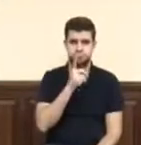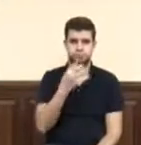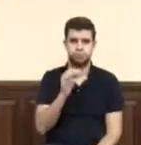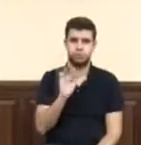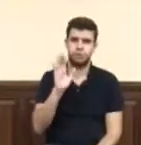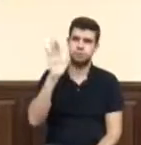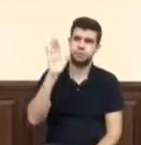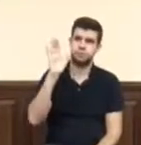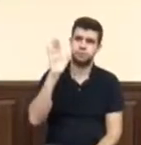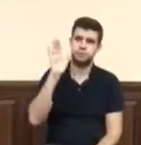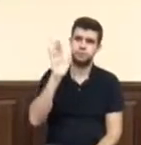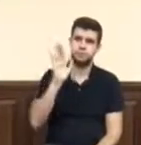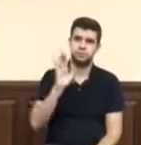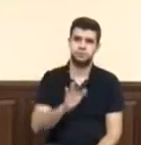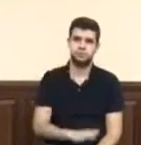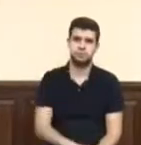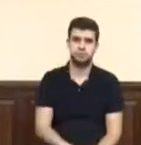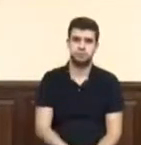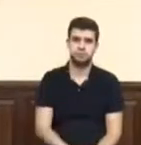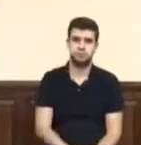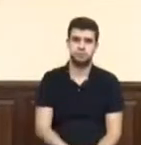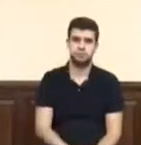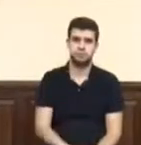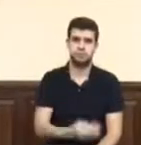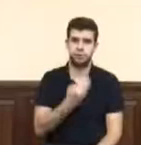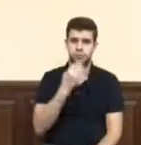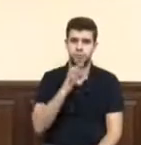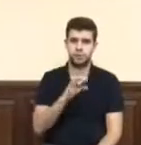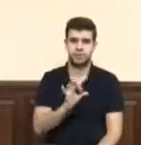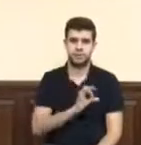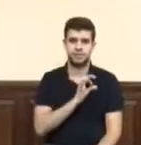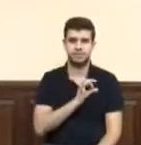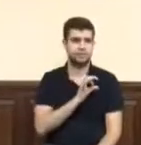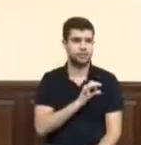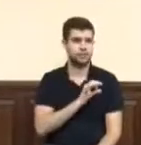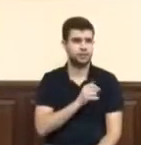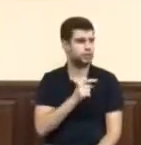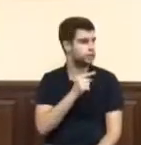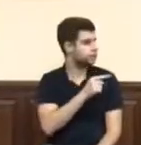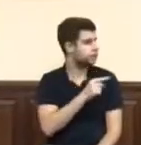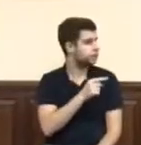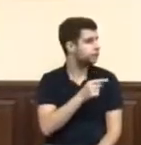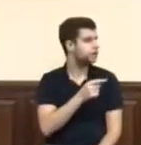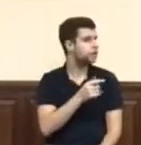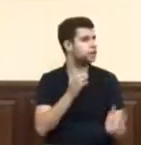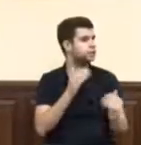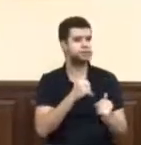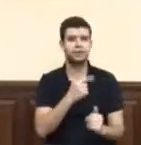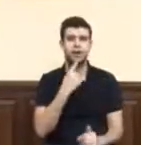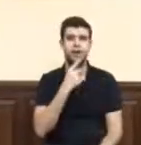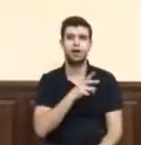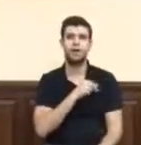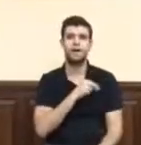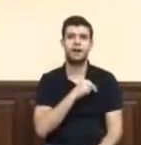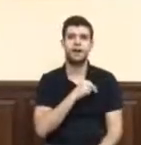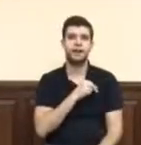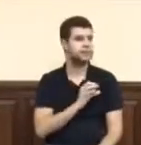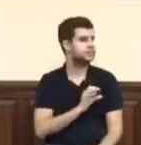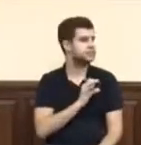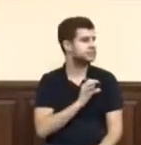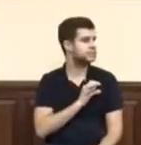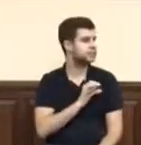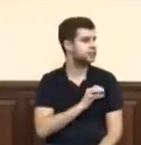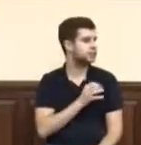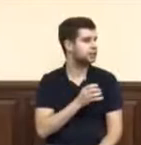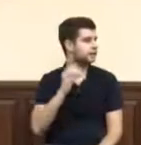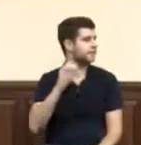la mano. Es como el señor ese, bueno, el que no está, el concejal este, el señor este, don